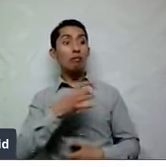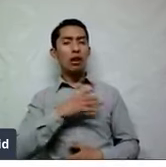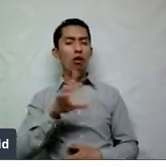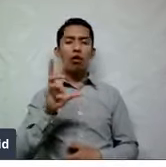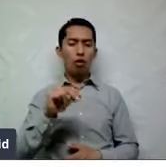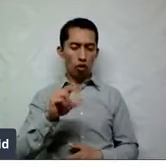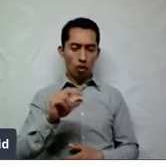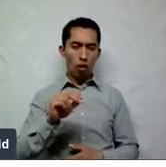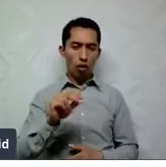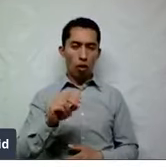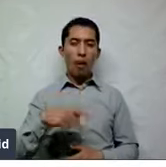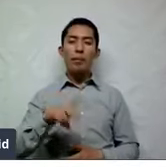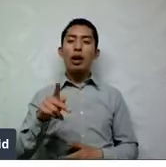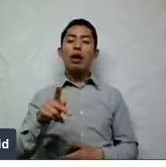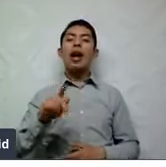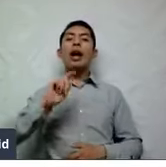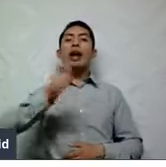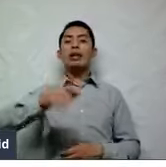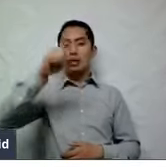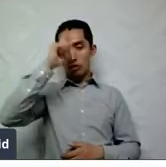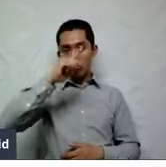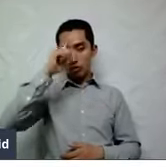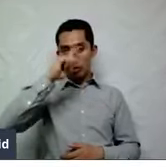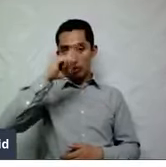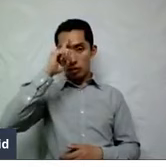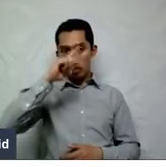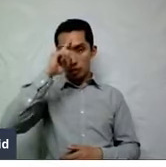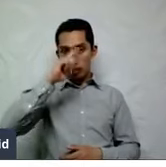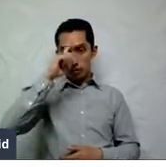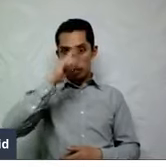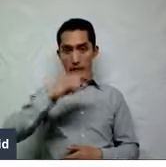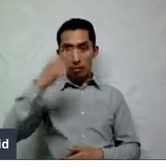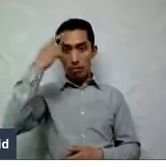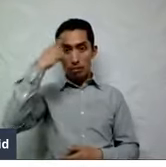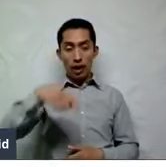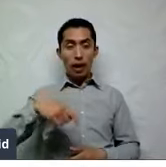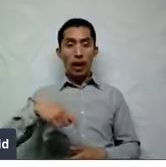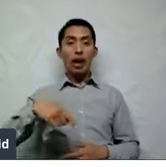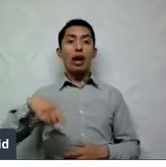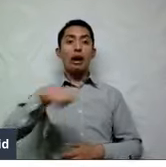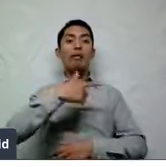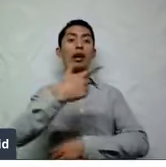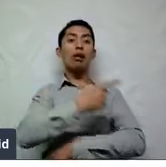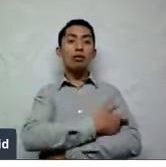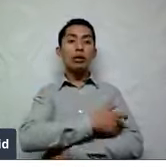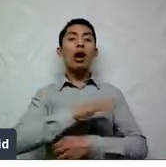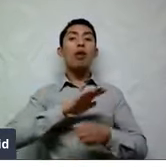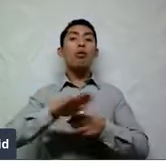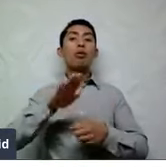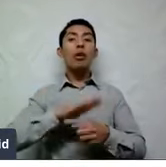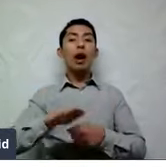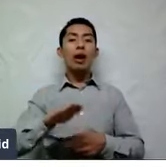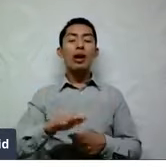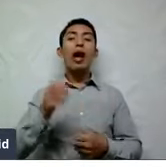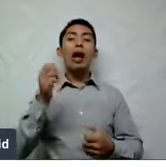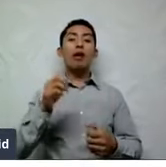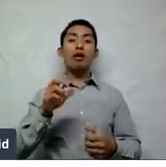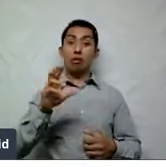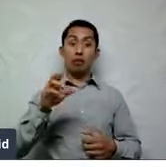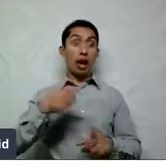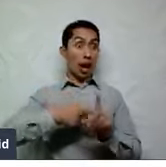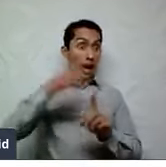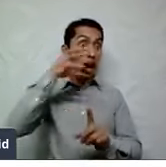La única contraindicación para esta y cualquier tipo de vacuna, de para ponérsela, es no tener